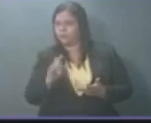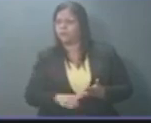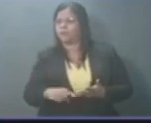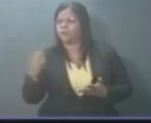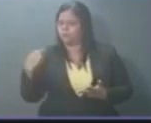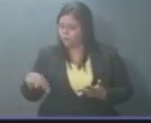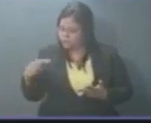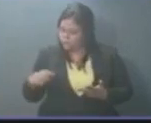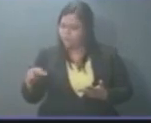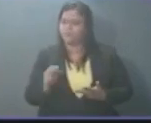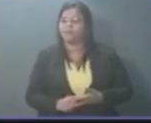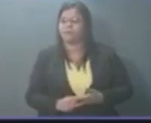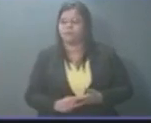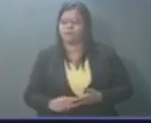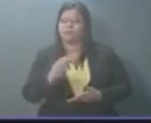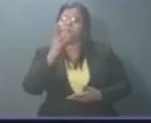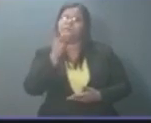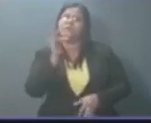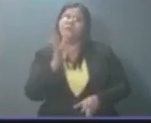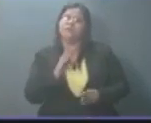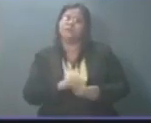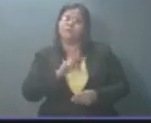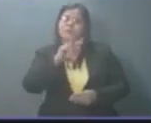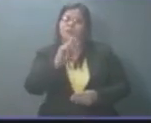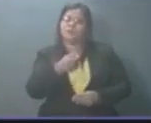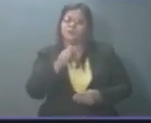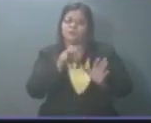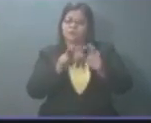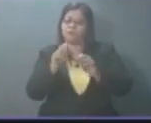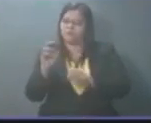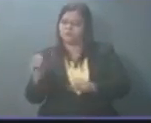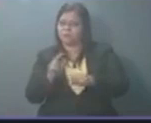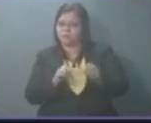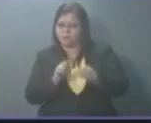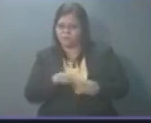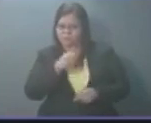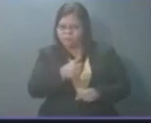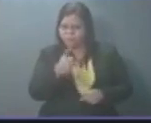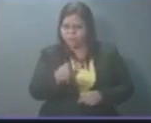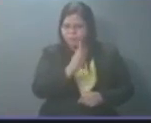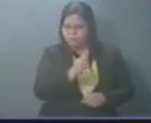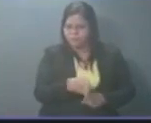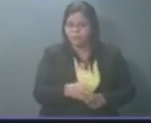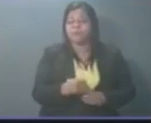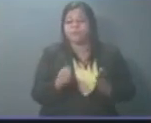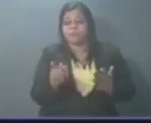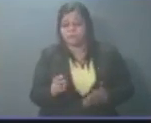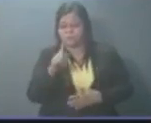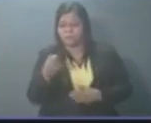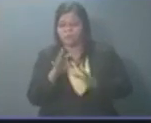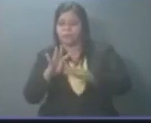y noviembre. Hagan las matemáticas. $2,800 para cada bus y $1,400 para cada